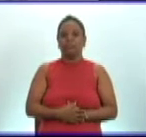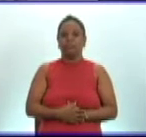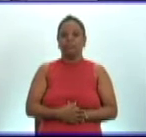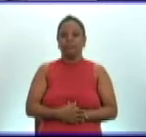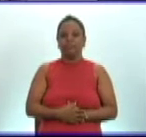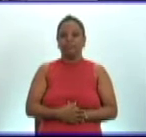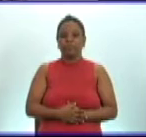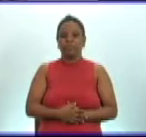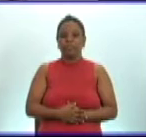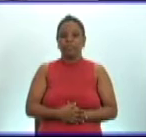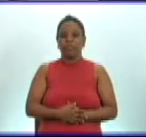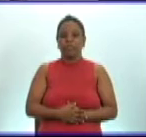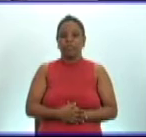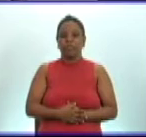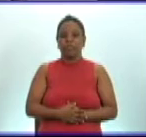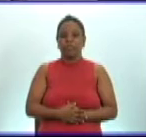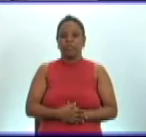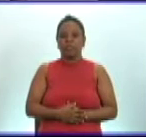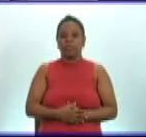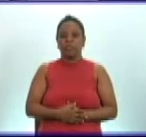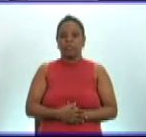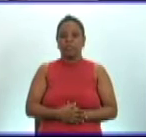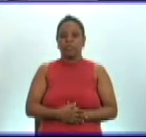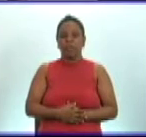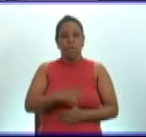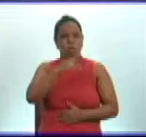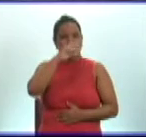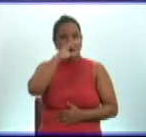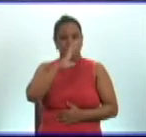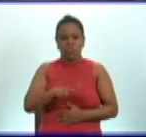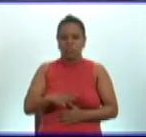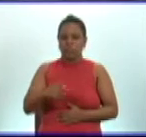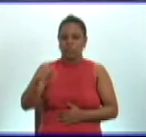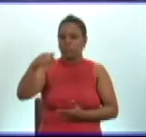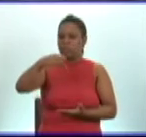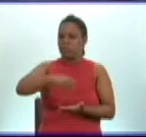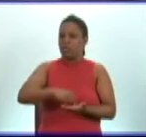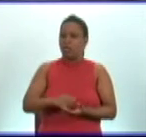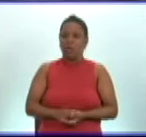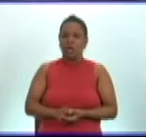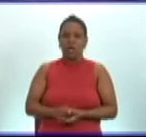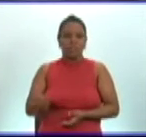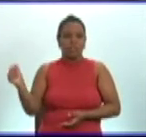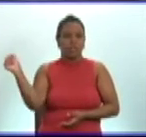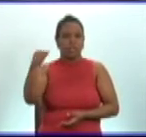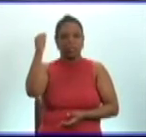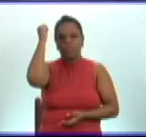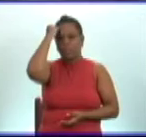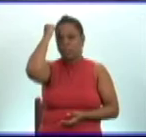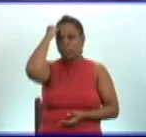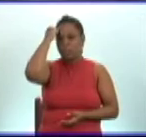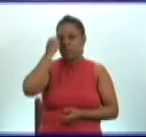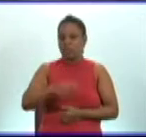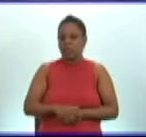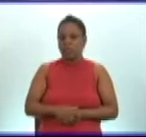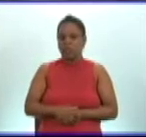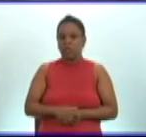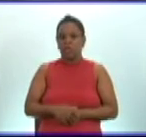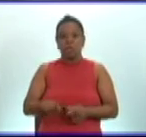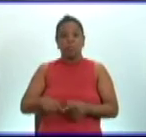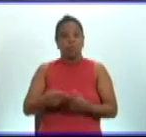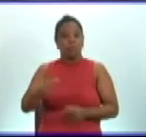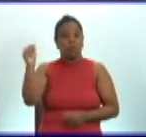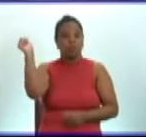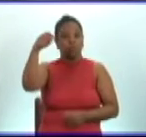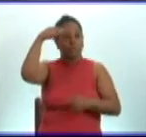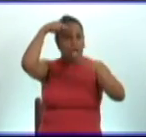Ellos estaban tirándose piedra entre ellos y por poco golpean gravemente al sacerdote. ¿Y qué